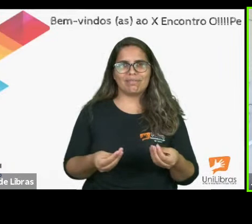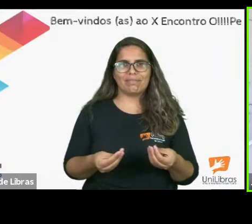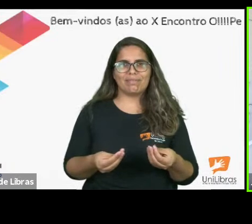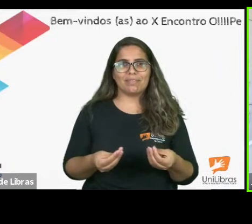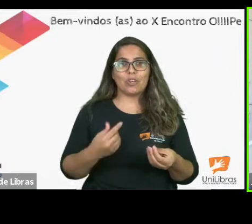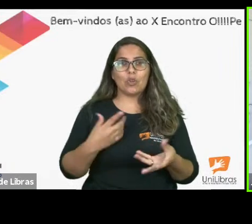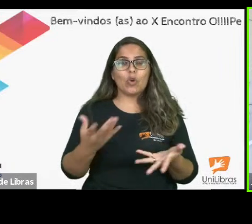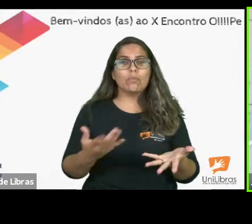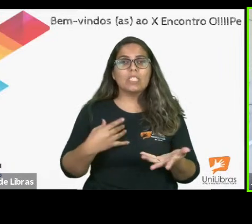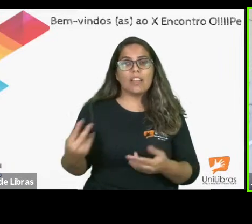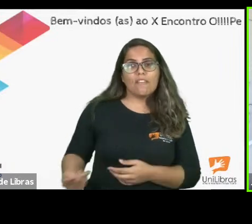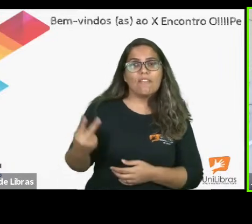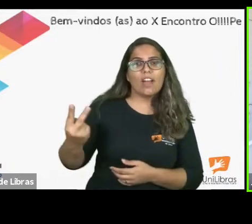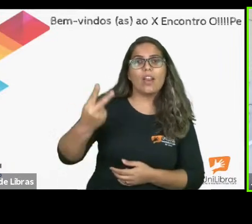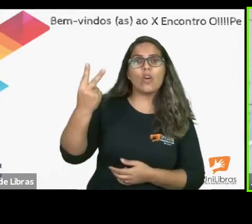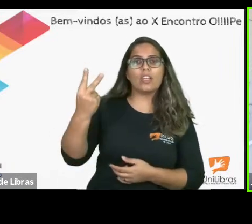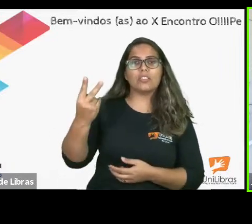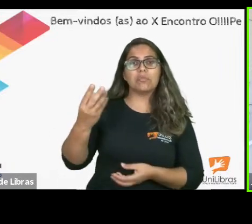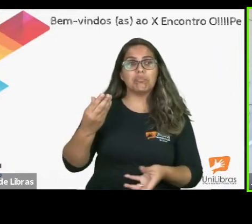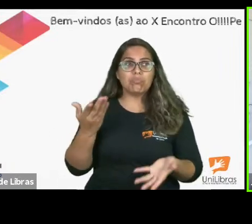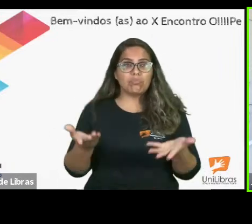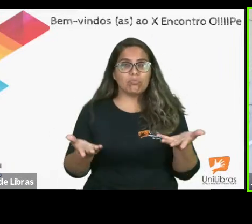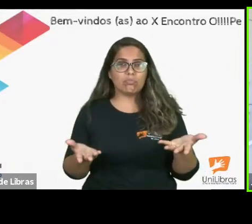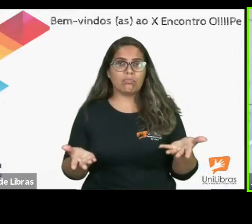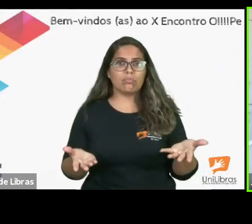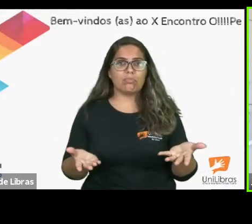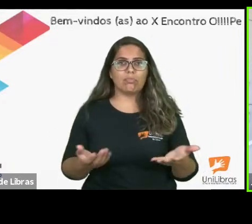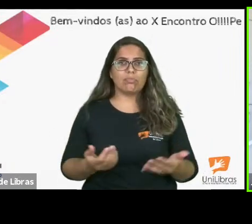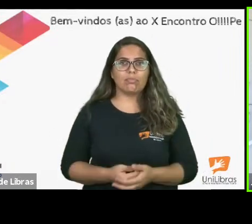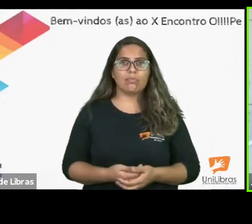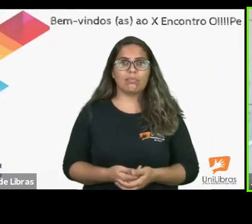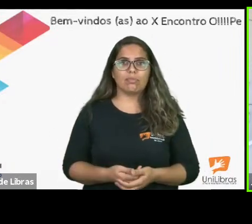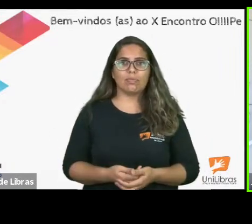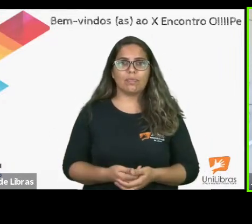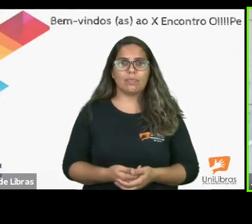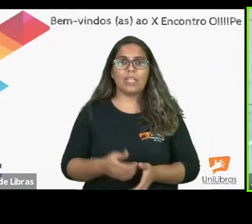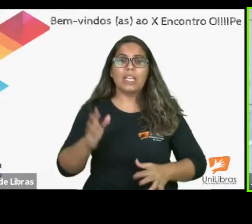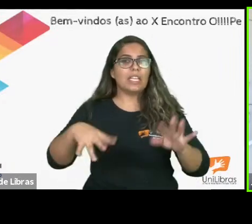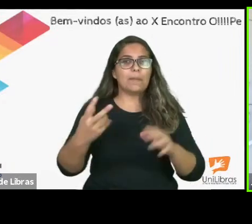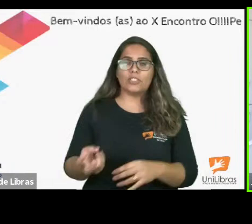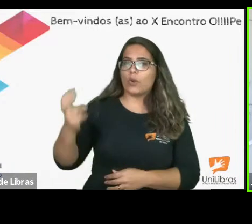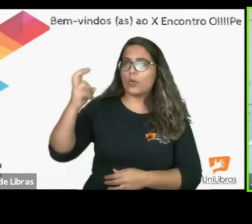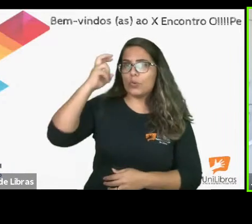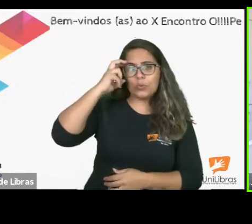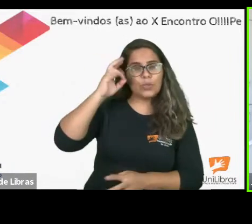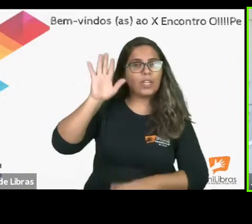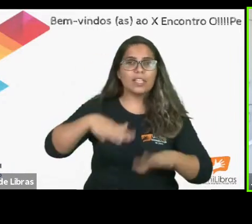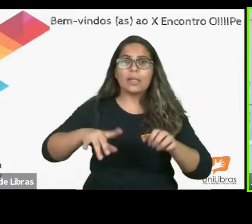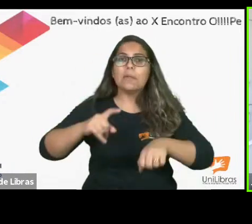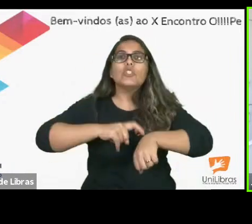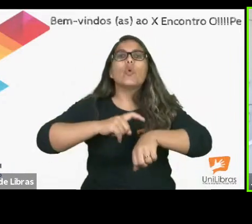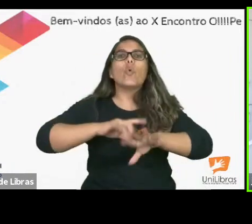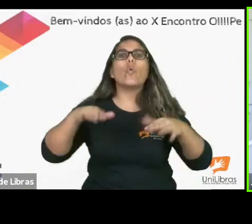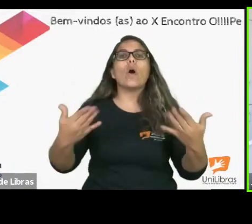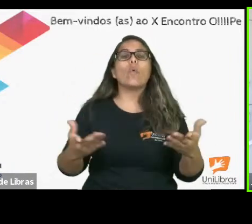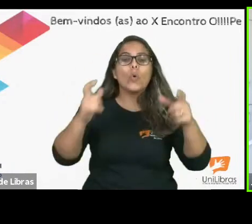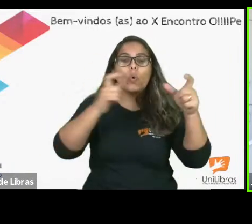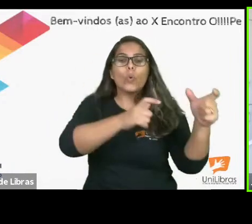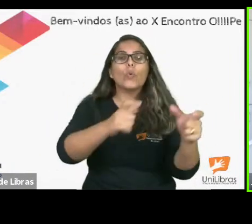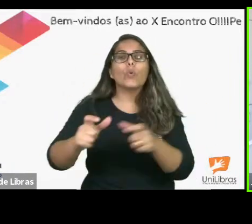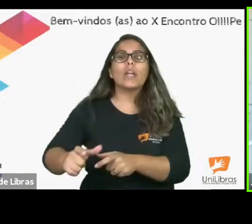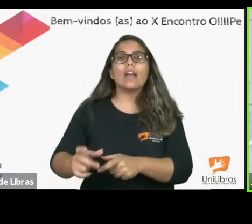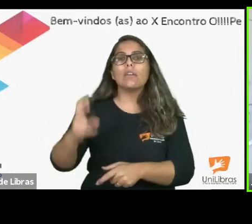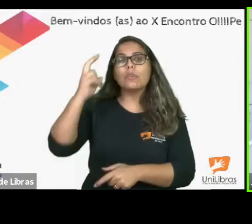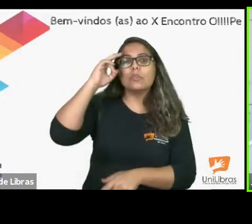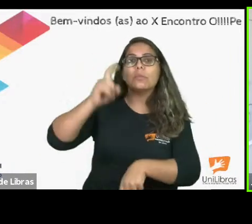se valore éticamente. Eso depende de la cultura y del momento de la cultura y del lugar en la cultura que